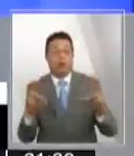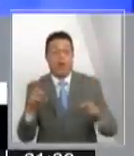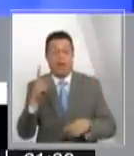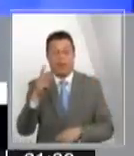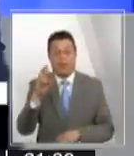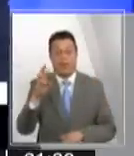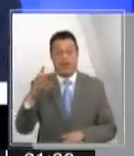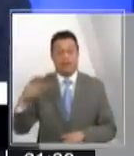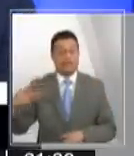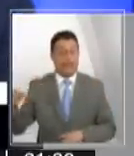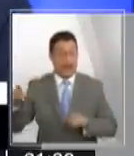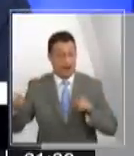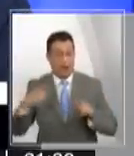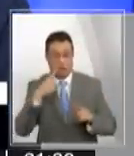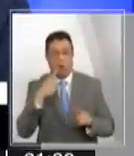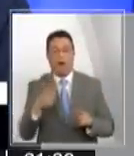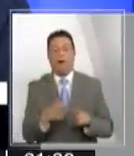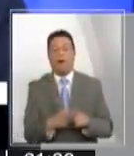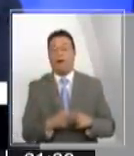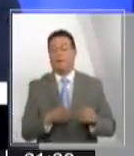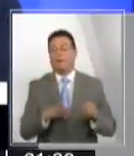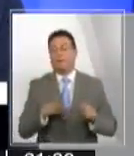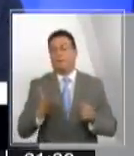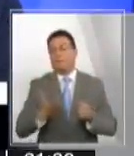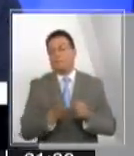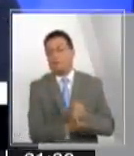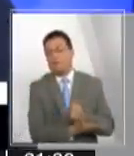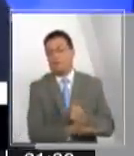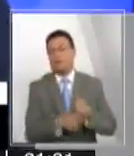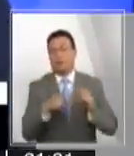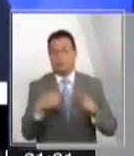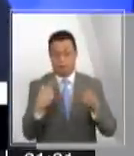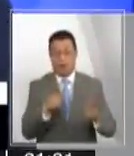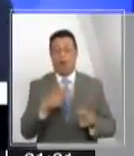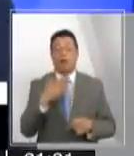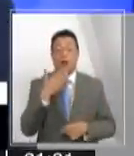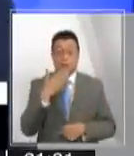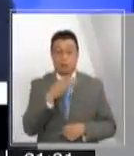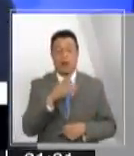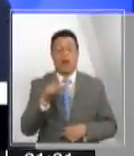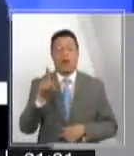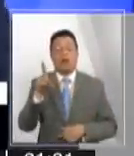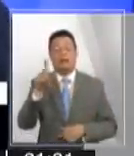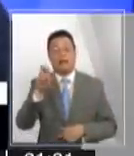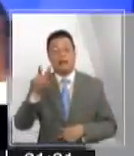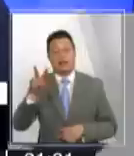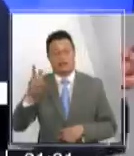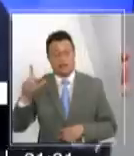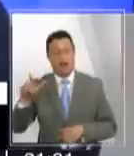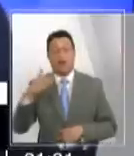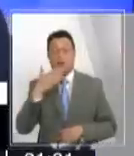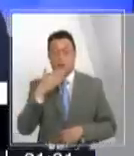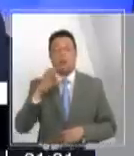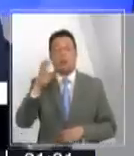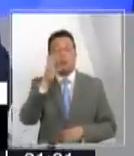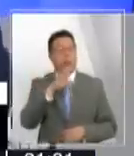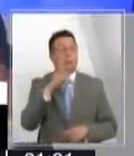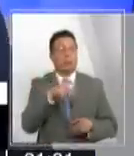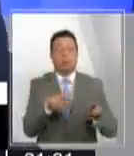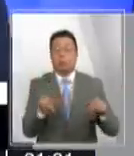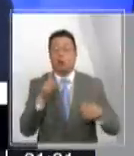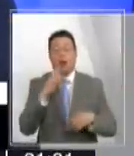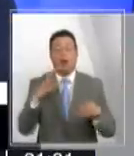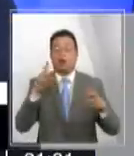golpear al gobierno, una actitud de soltura de cuerpo increíble del Servicio Electoral, que se pasea por la vida como si no tuviera